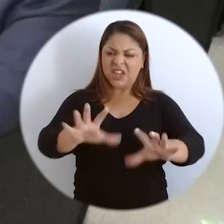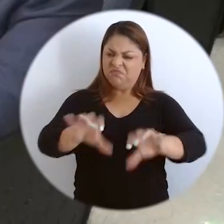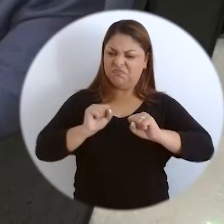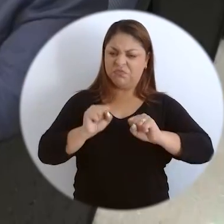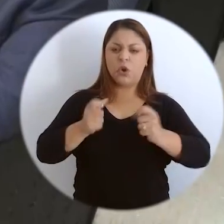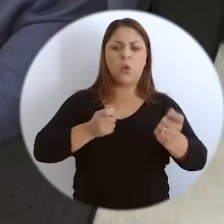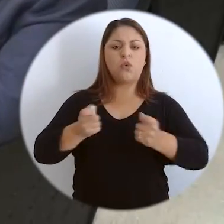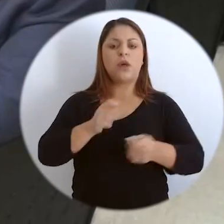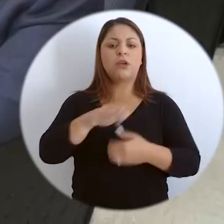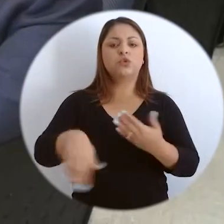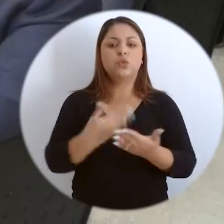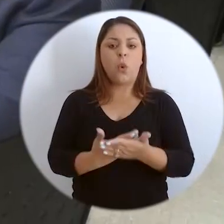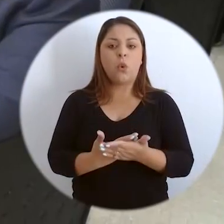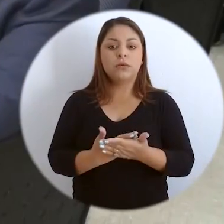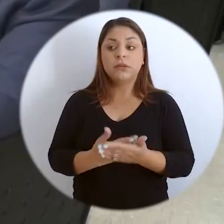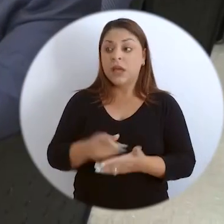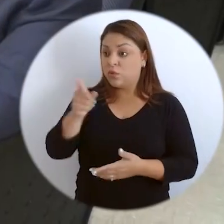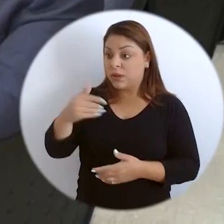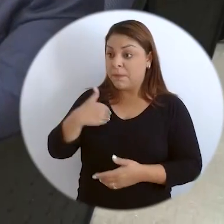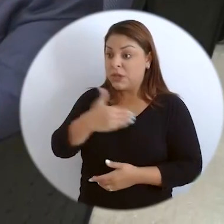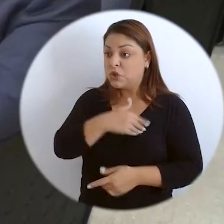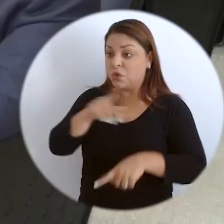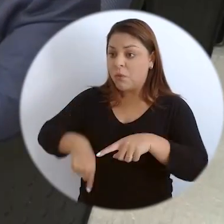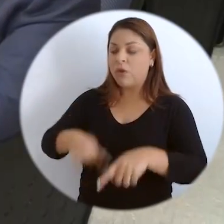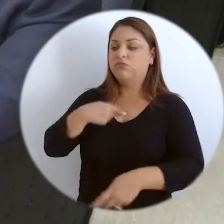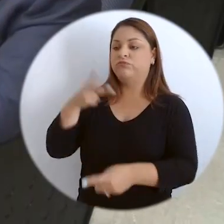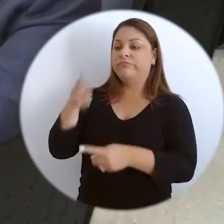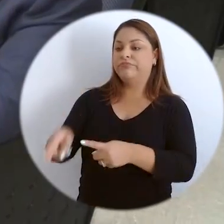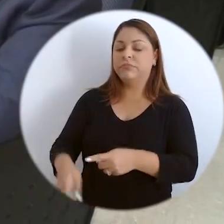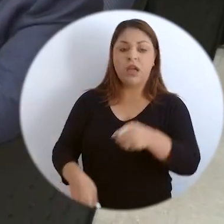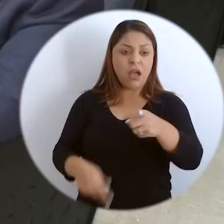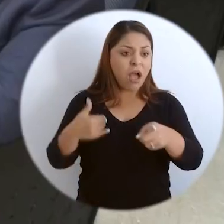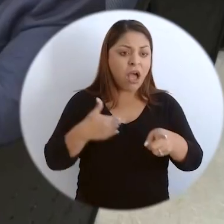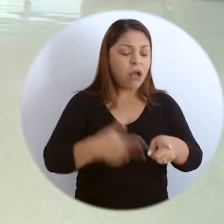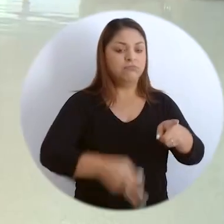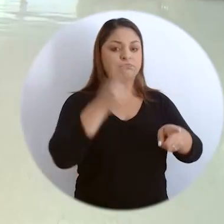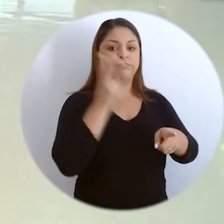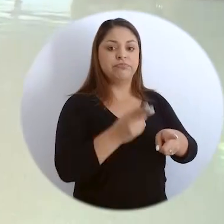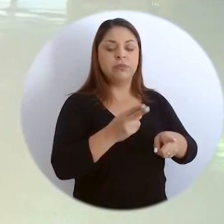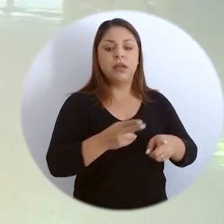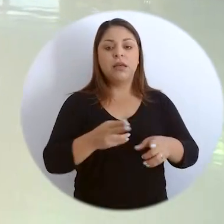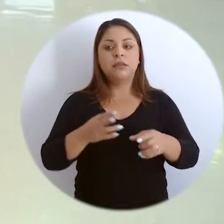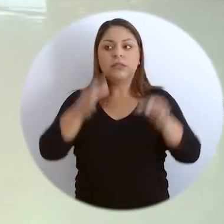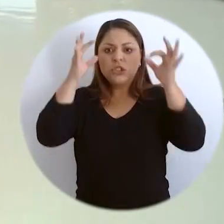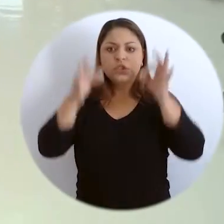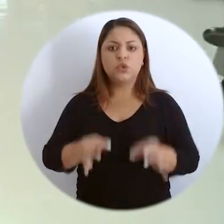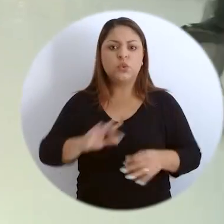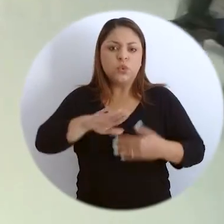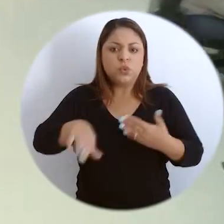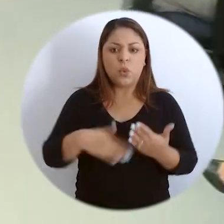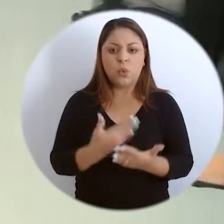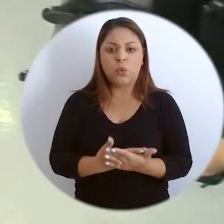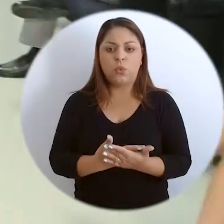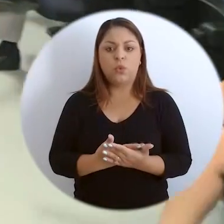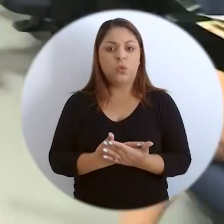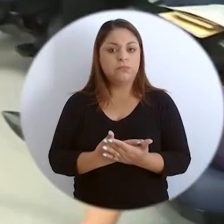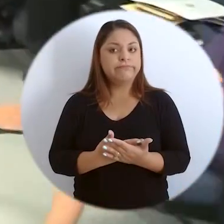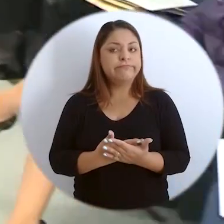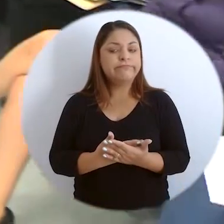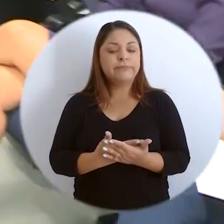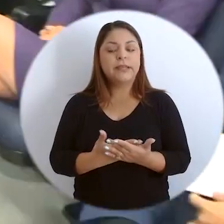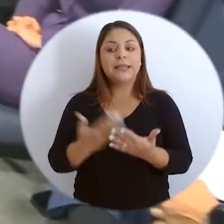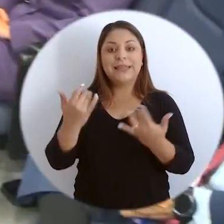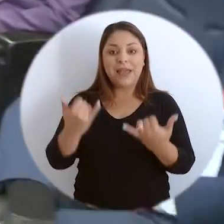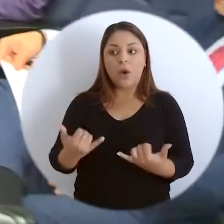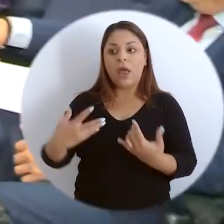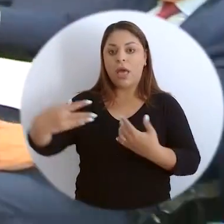inicio de su gestión había dicho, yo voy a delegar. Ministros y ministras, yo voy a ser como gerentes, les voy a dar a ustedes la visión y les voy a pedir cuentas.